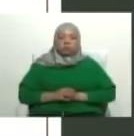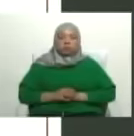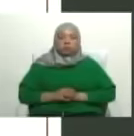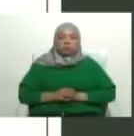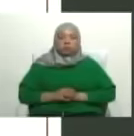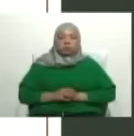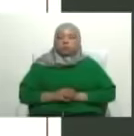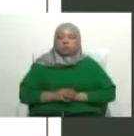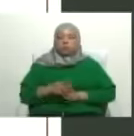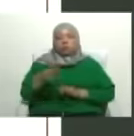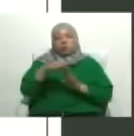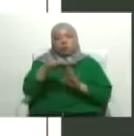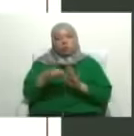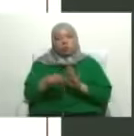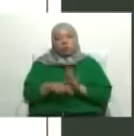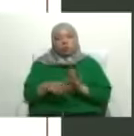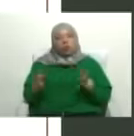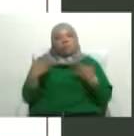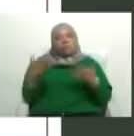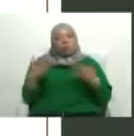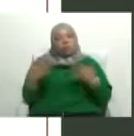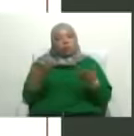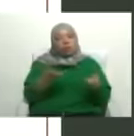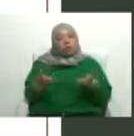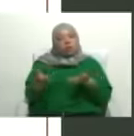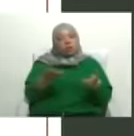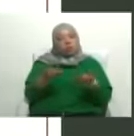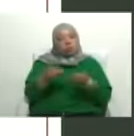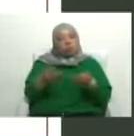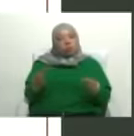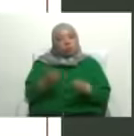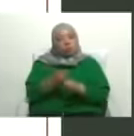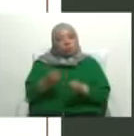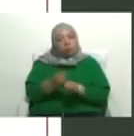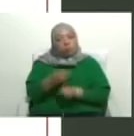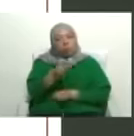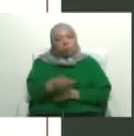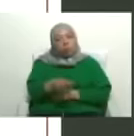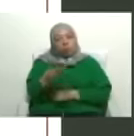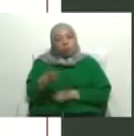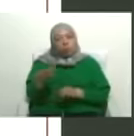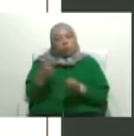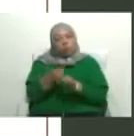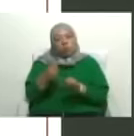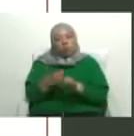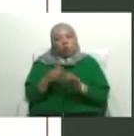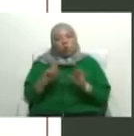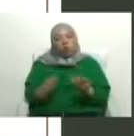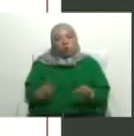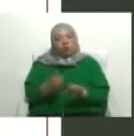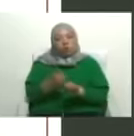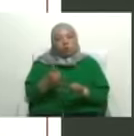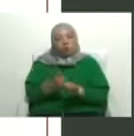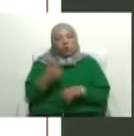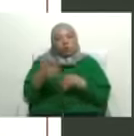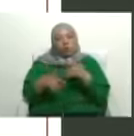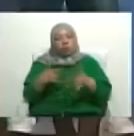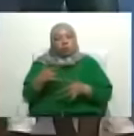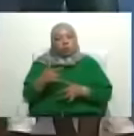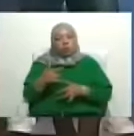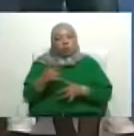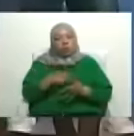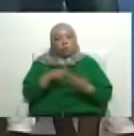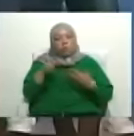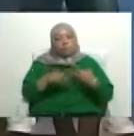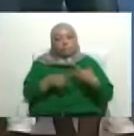Reconstrucción de la infraestructura de emergencia y de los servicios públicos. Es decir, ella está confesando aquí que el